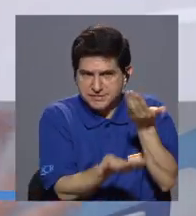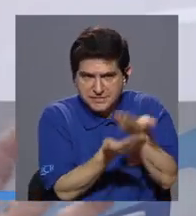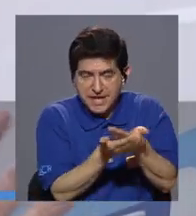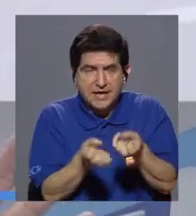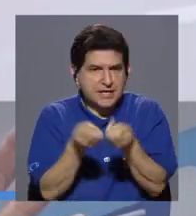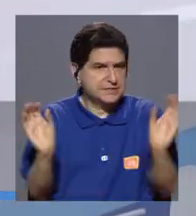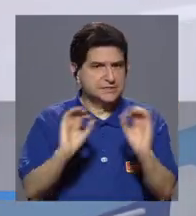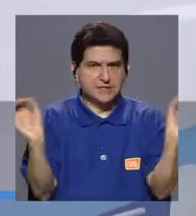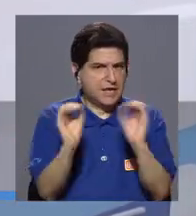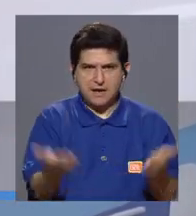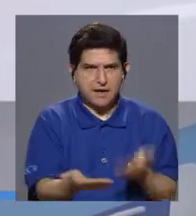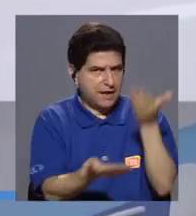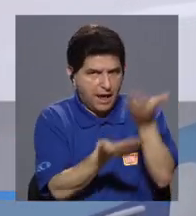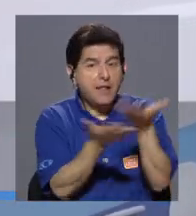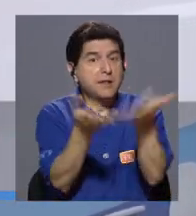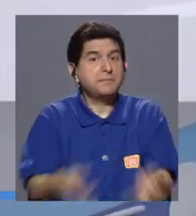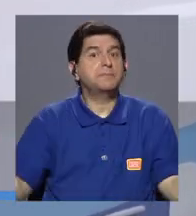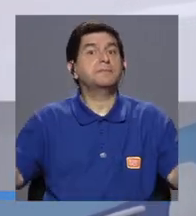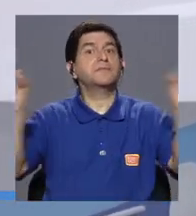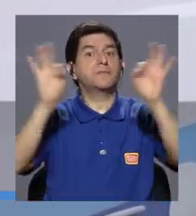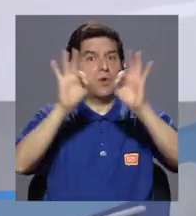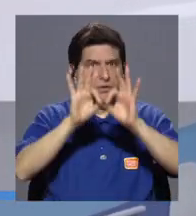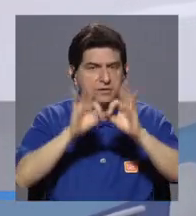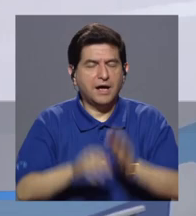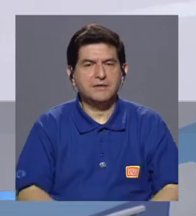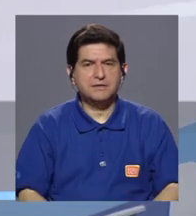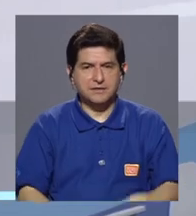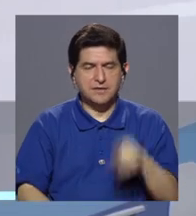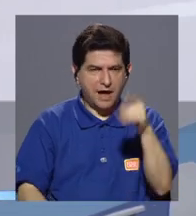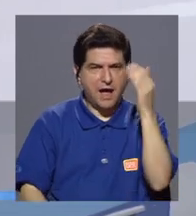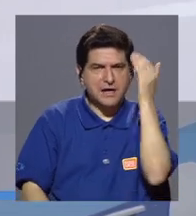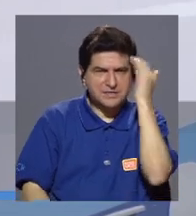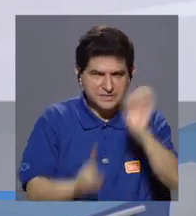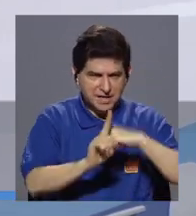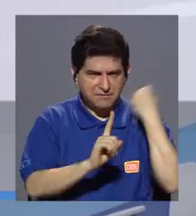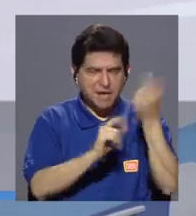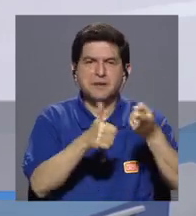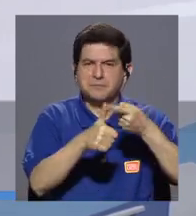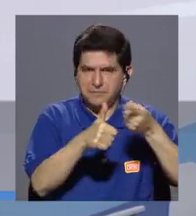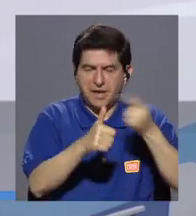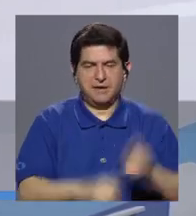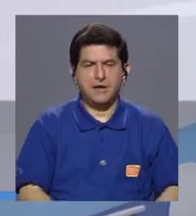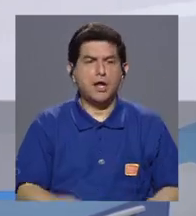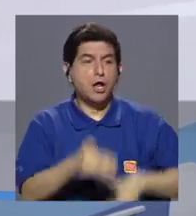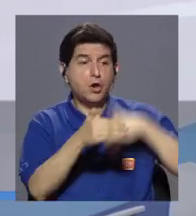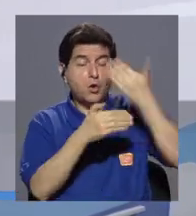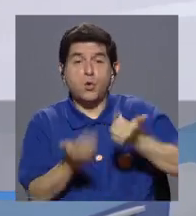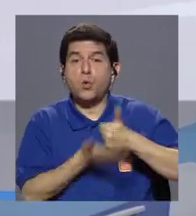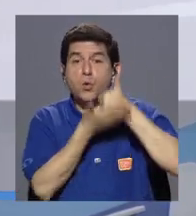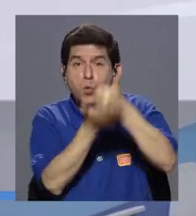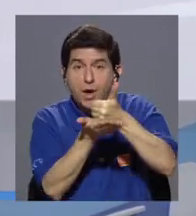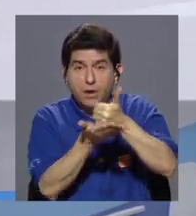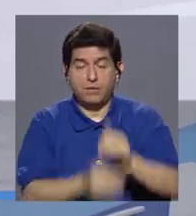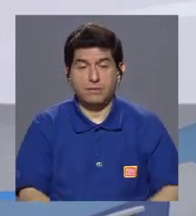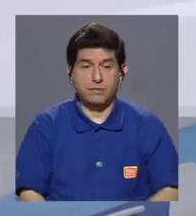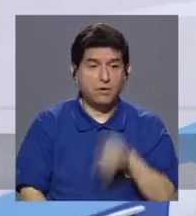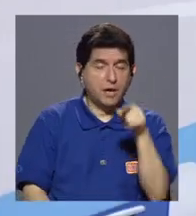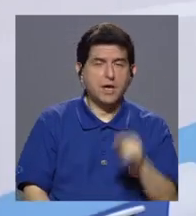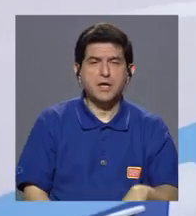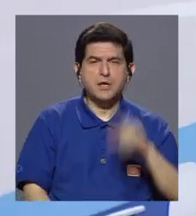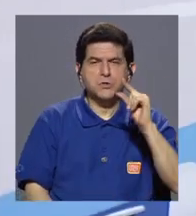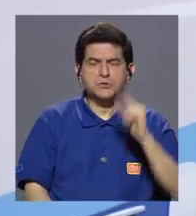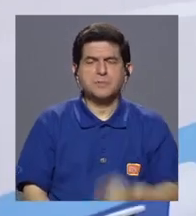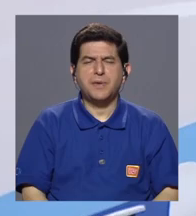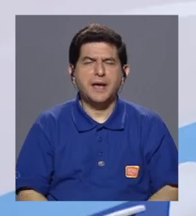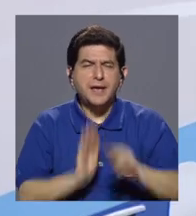sin ofrecer nada verdad porque es muy importante que se enteren de esa situación de primera mano y después les ayudamos a que hagan un pequeño